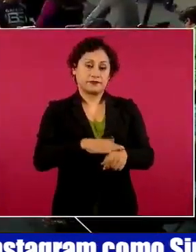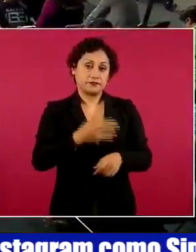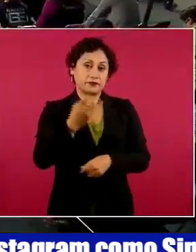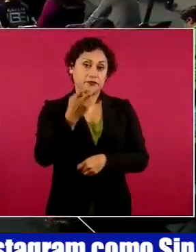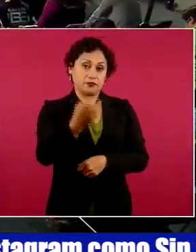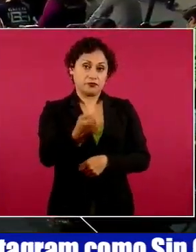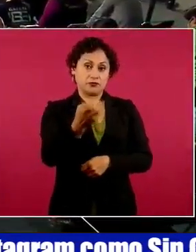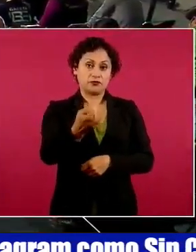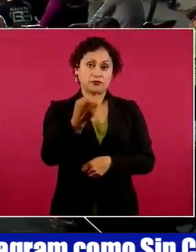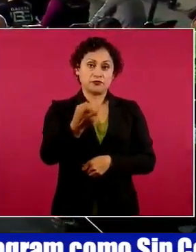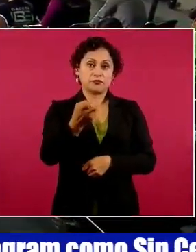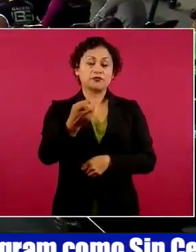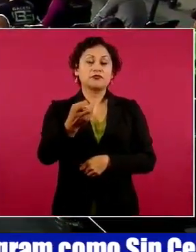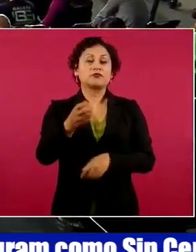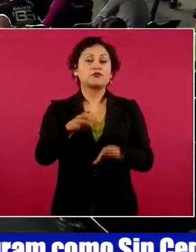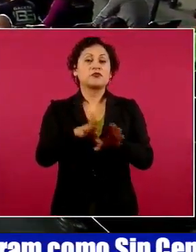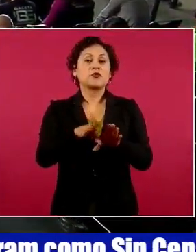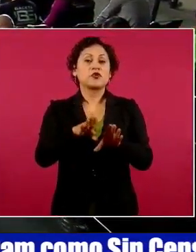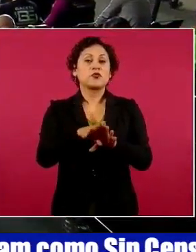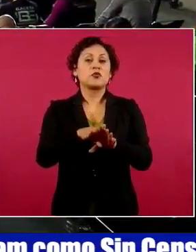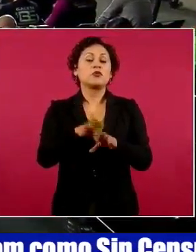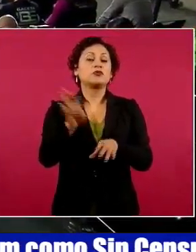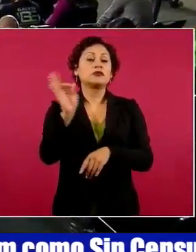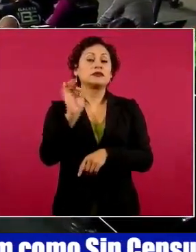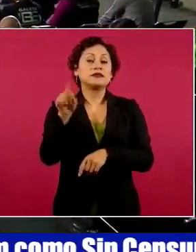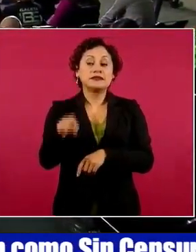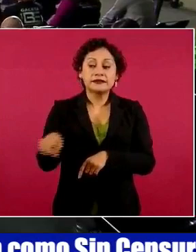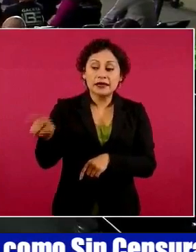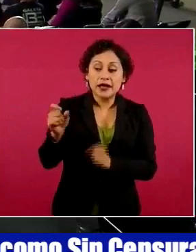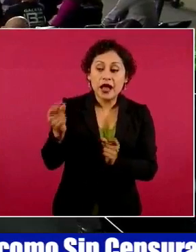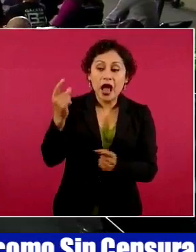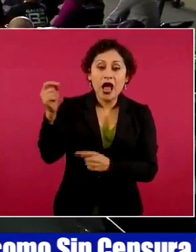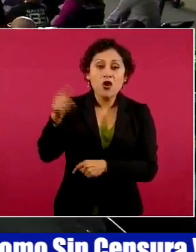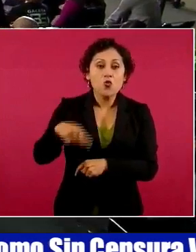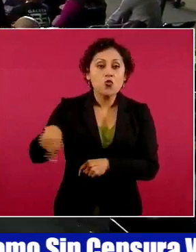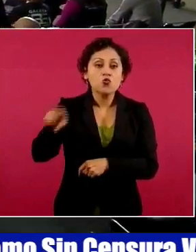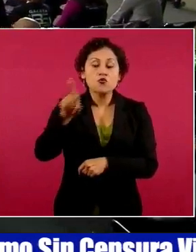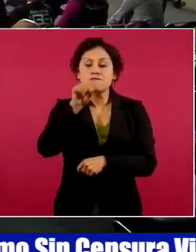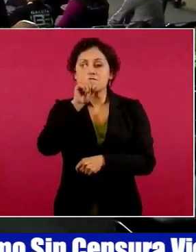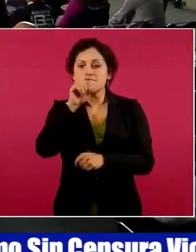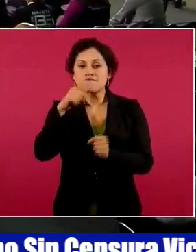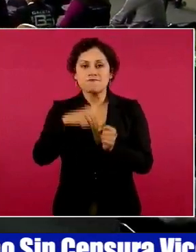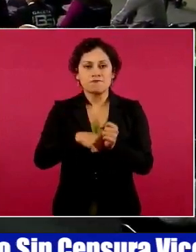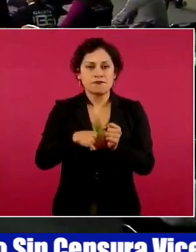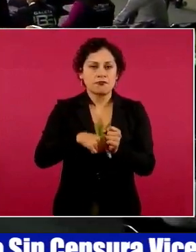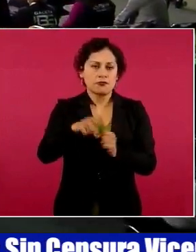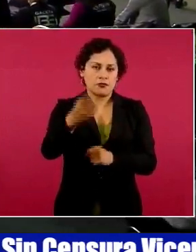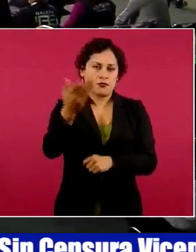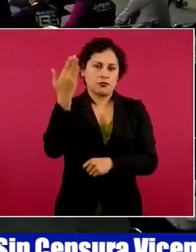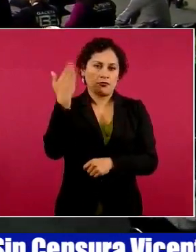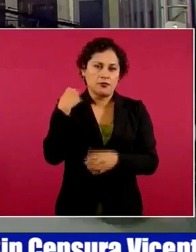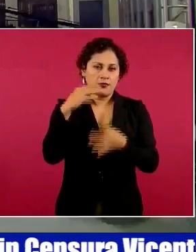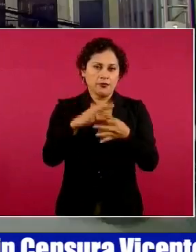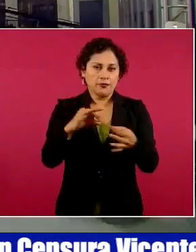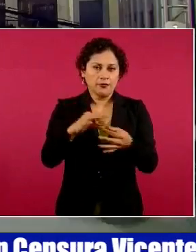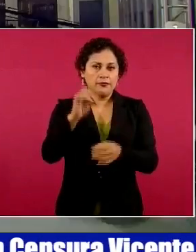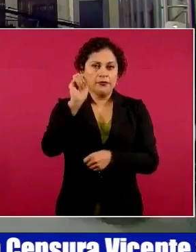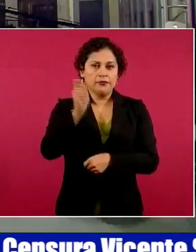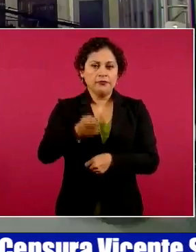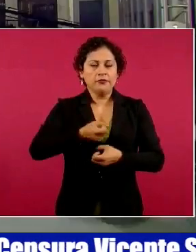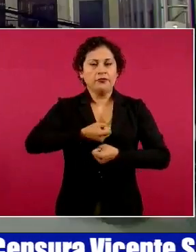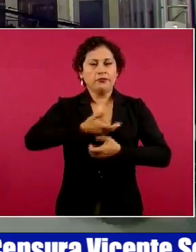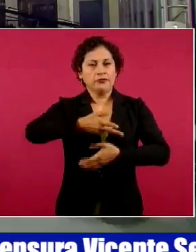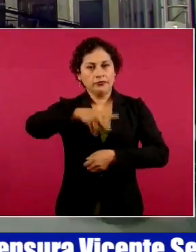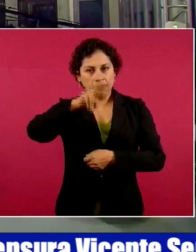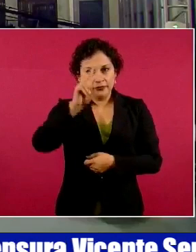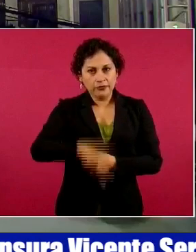gobierno y que por eso es muy importante no robar, no mentir, no traicionar, que es muy importante la honestidad y la autoridad moral, pues no se puede